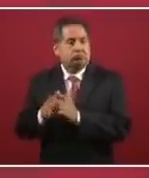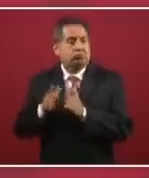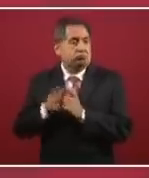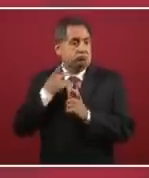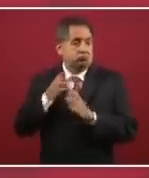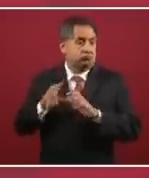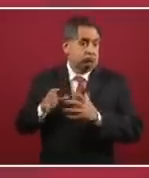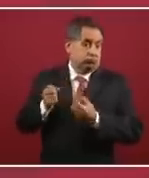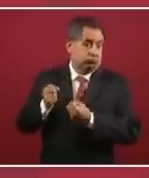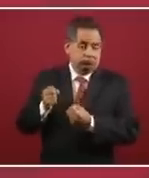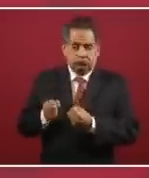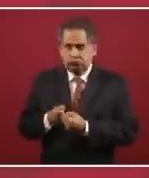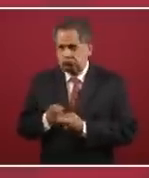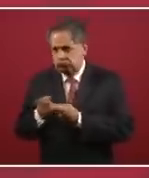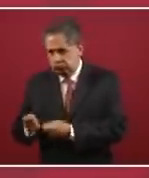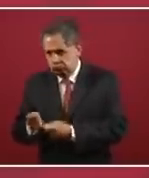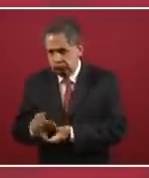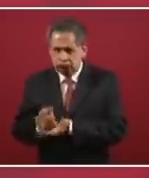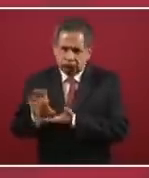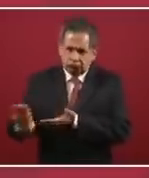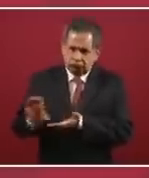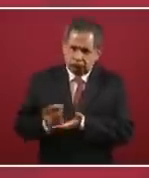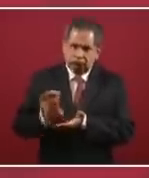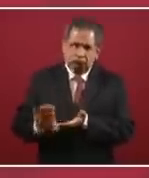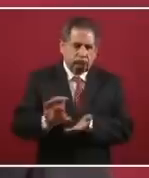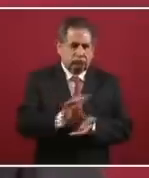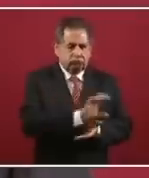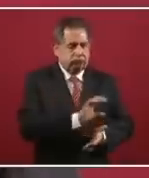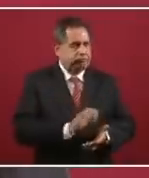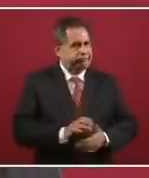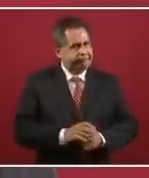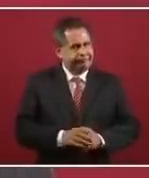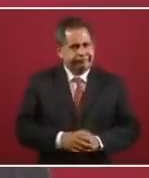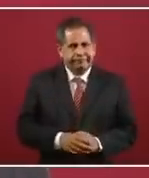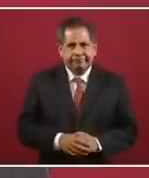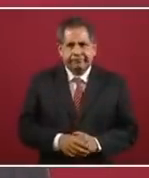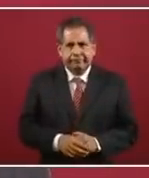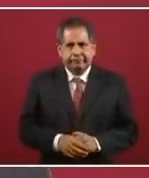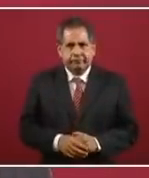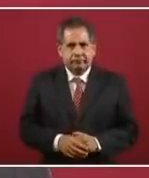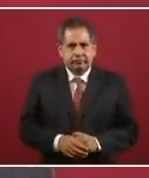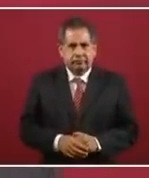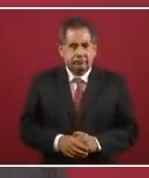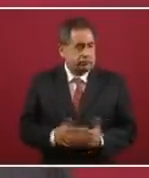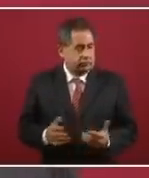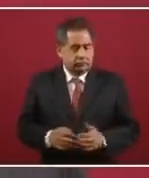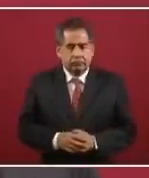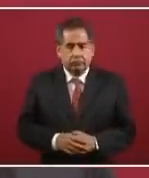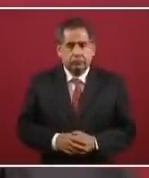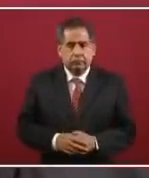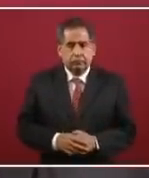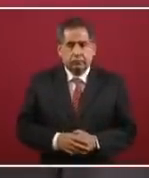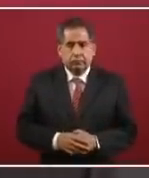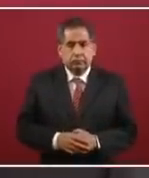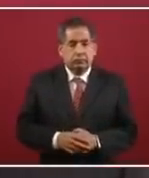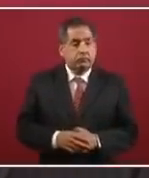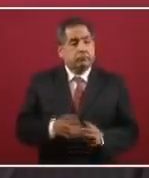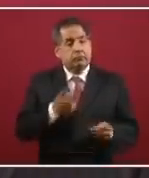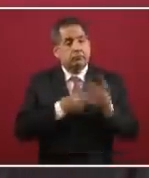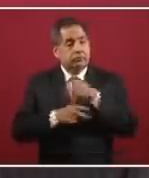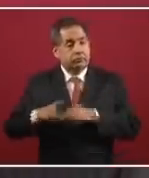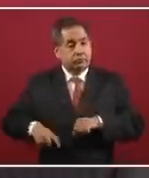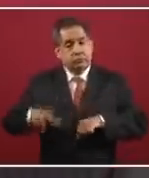parlamentario, tanto. Entonces, llegaban